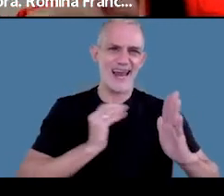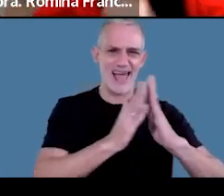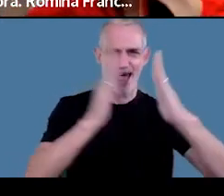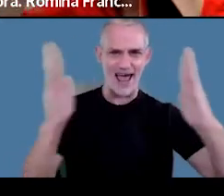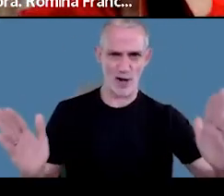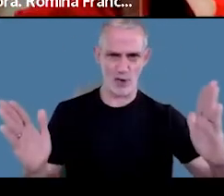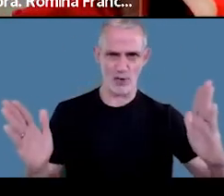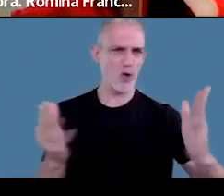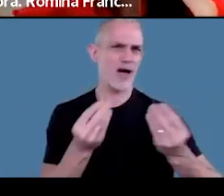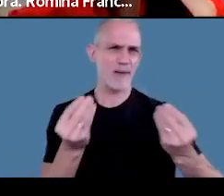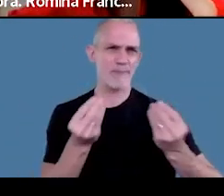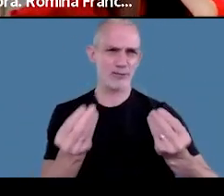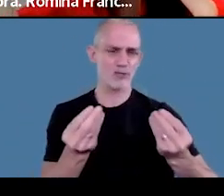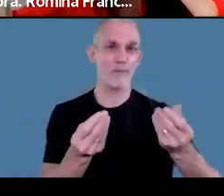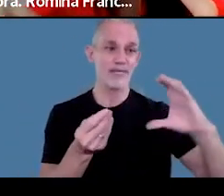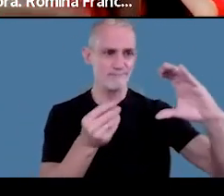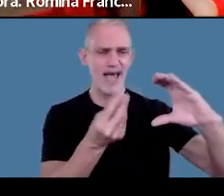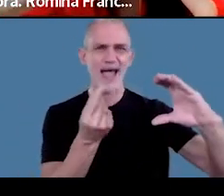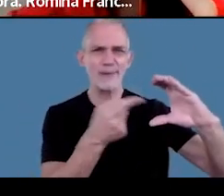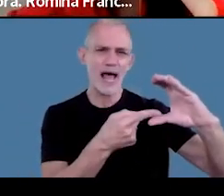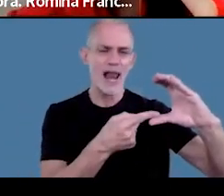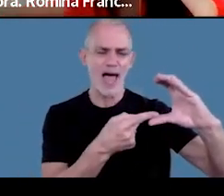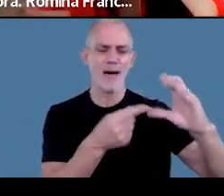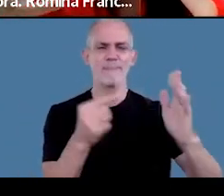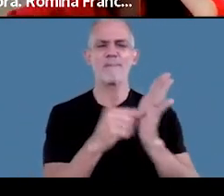ejercicio, que vamos a poder